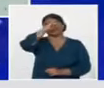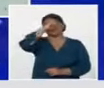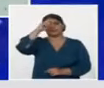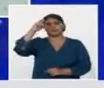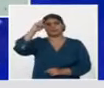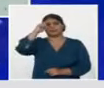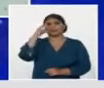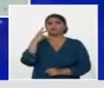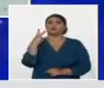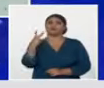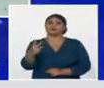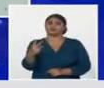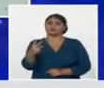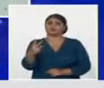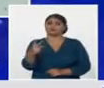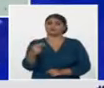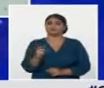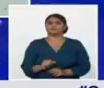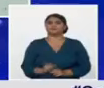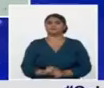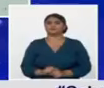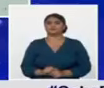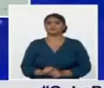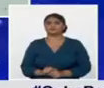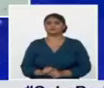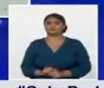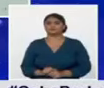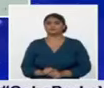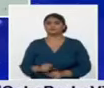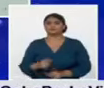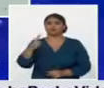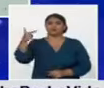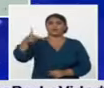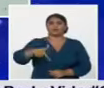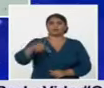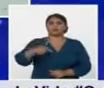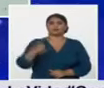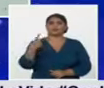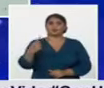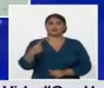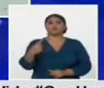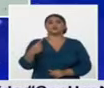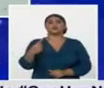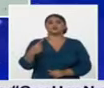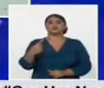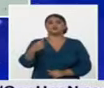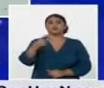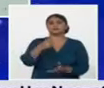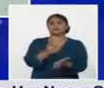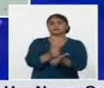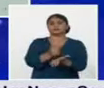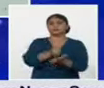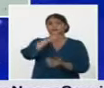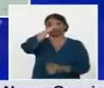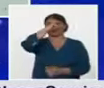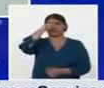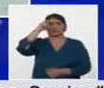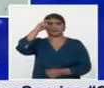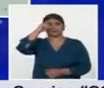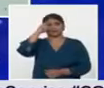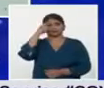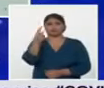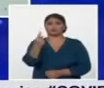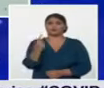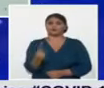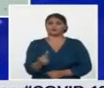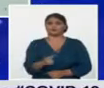casos importados, uno es Atibonico, uno de Santi Espíritus, igual situación, así,